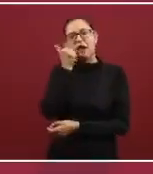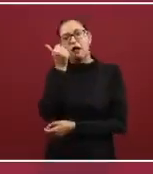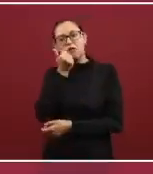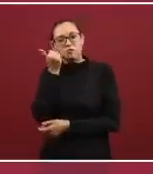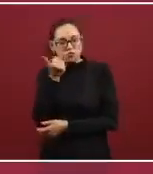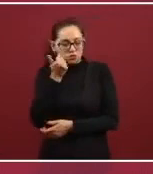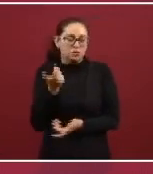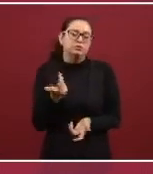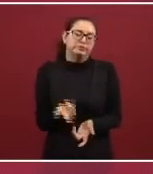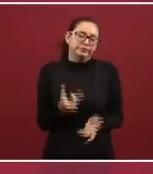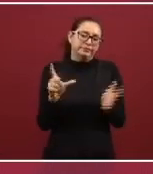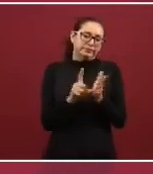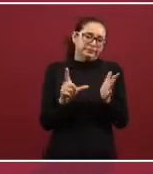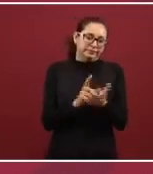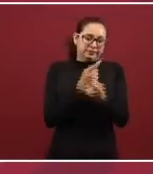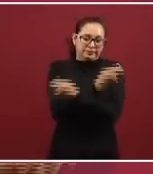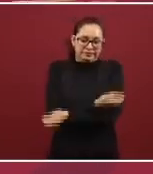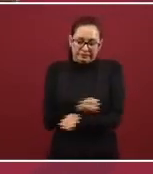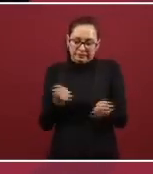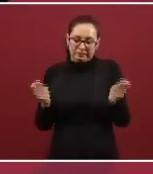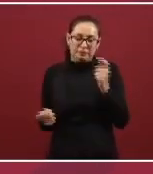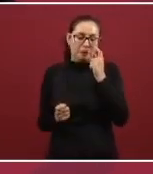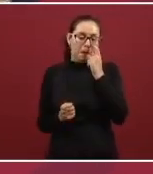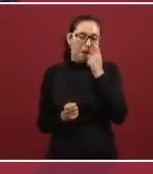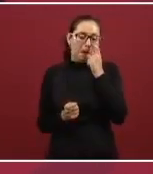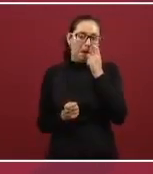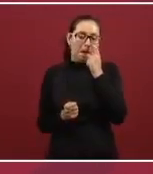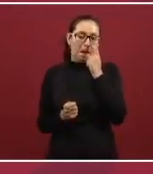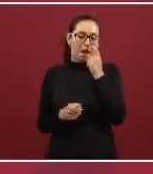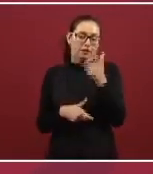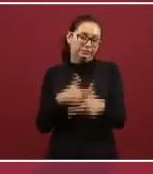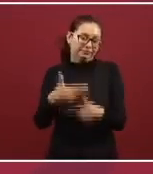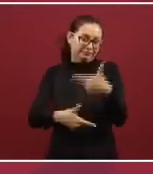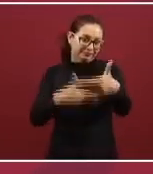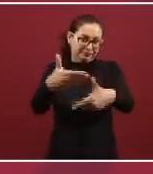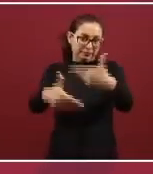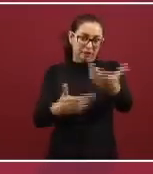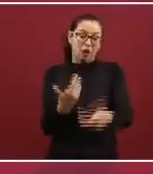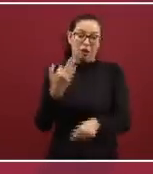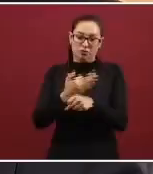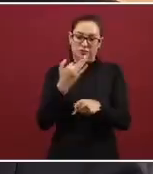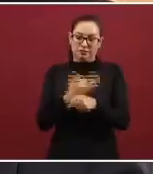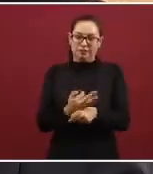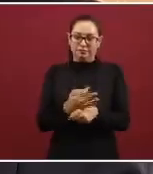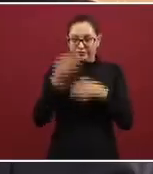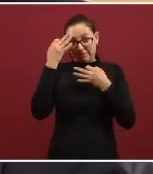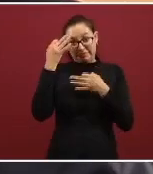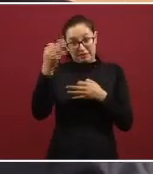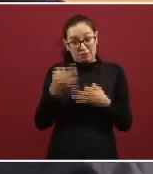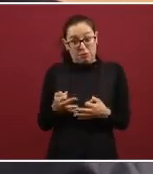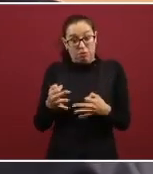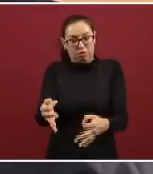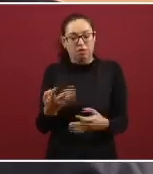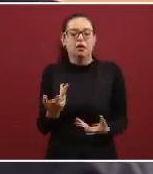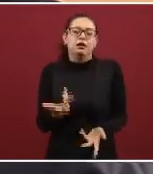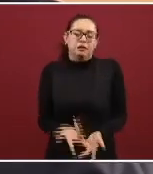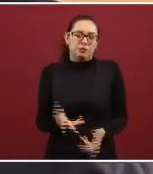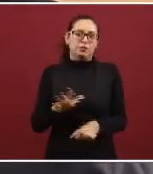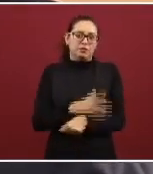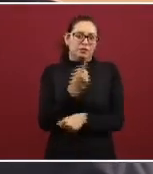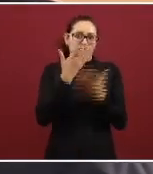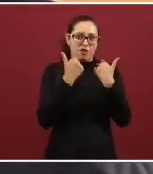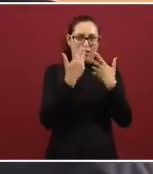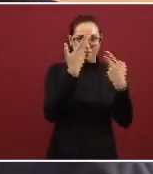por eso hay esta demora. En el caso de la Ciudad de México, como cambió